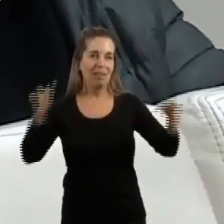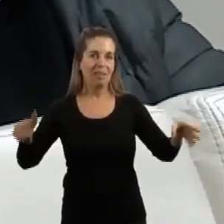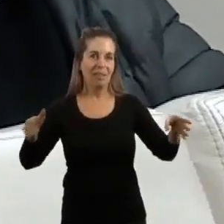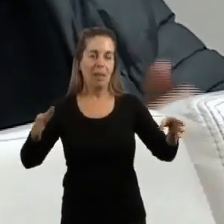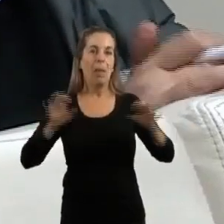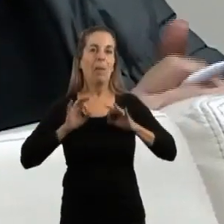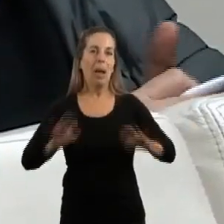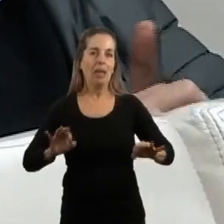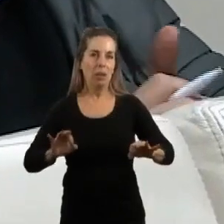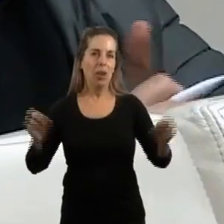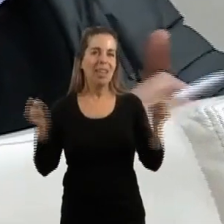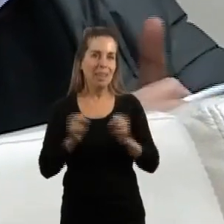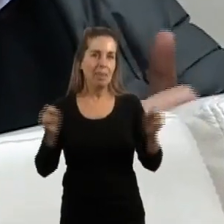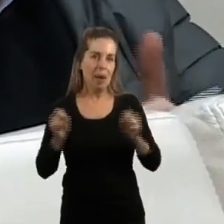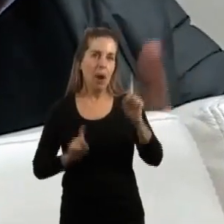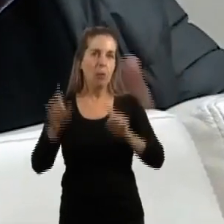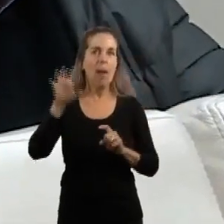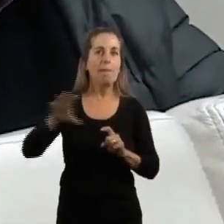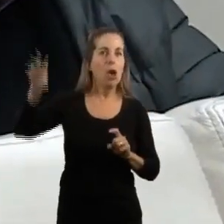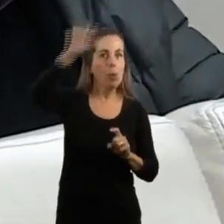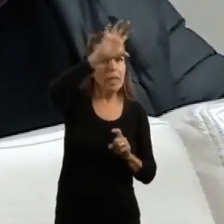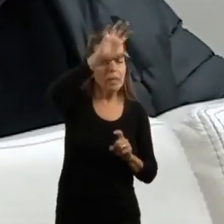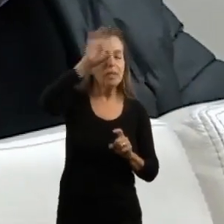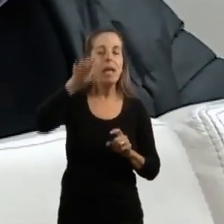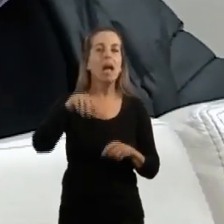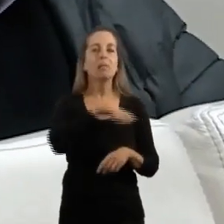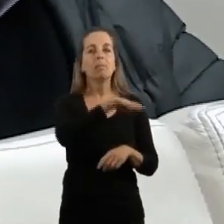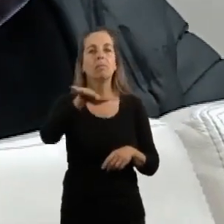algunas provincias argentinas. Comienzan en Ciudad de Gran Buenos Aires